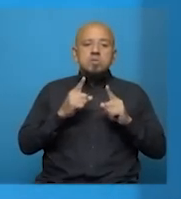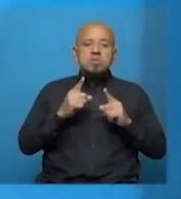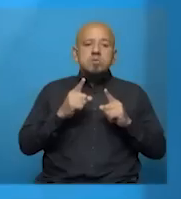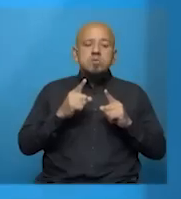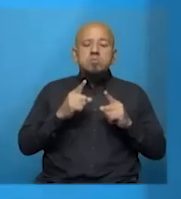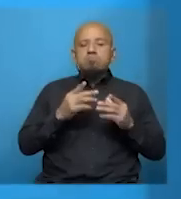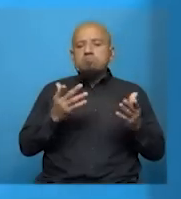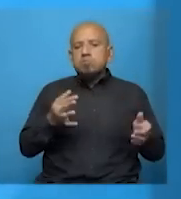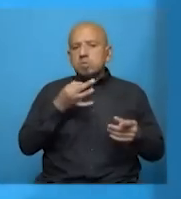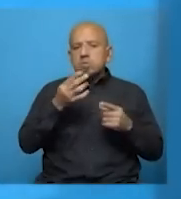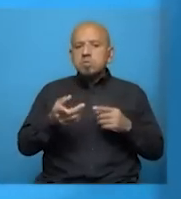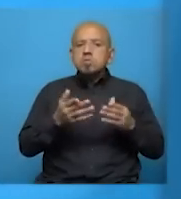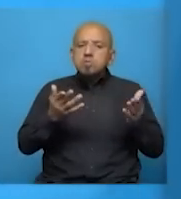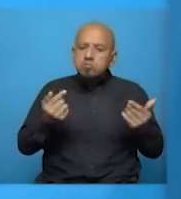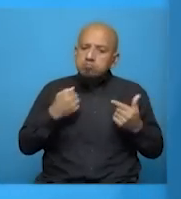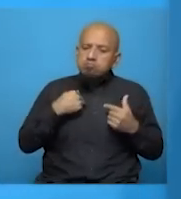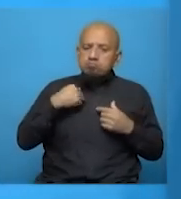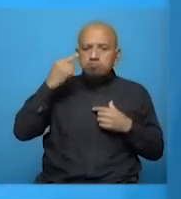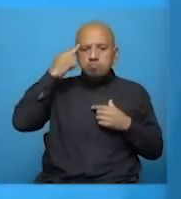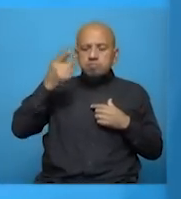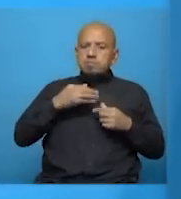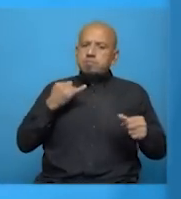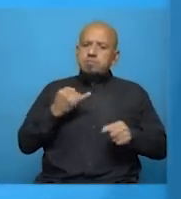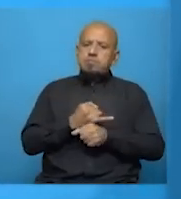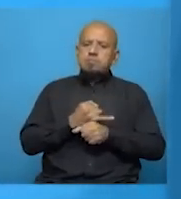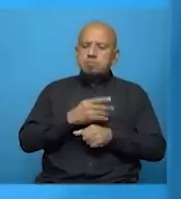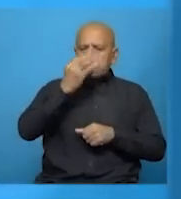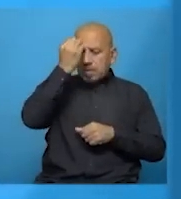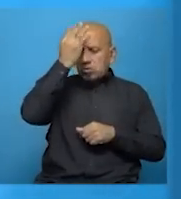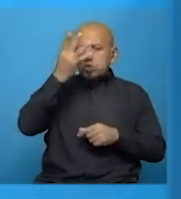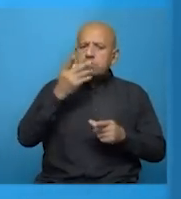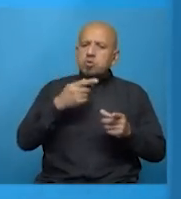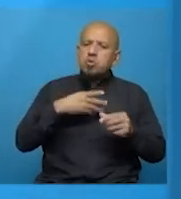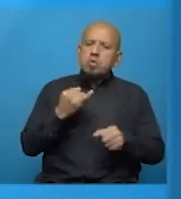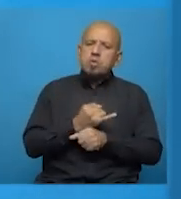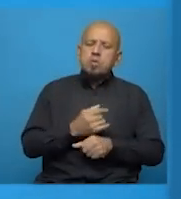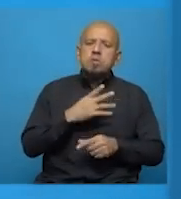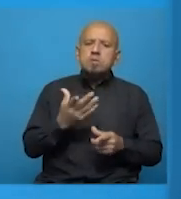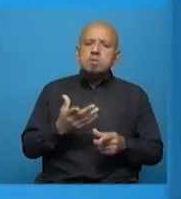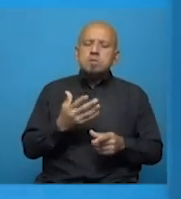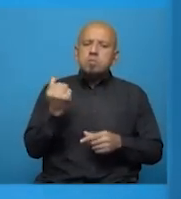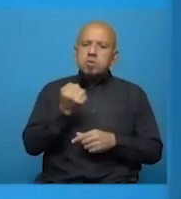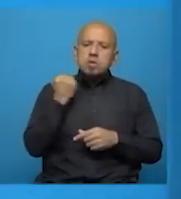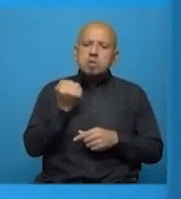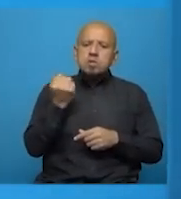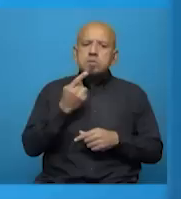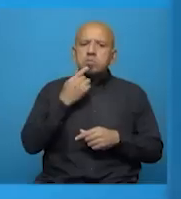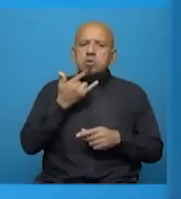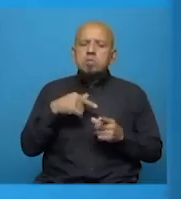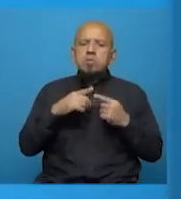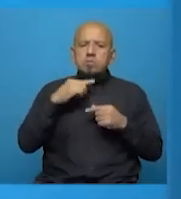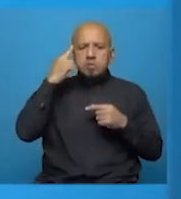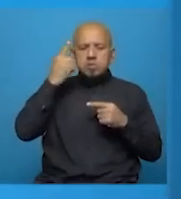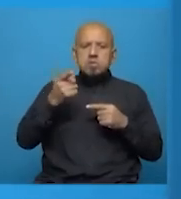públicas, cometió desde nuestro punto de vista errores conceptuales muy, muy grandes, como considerar que